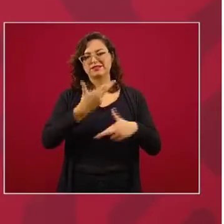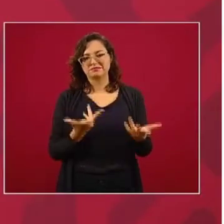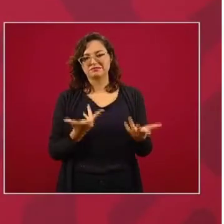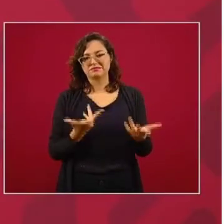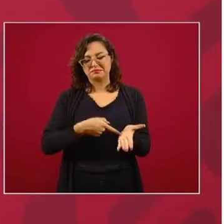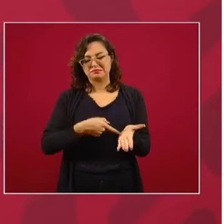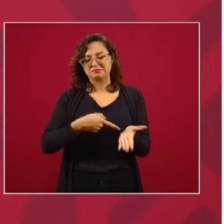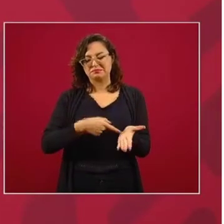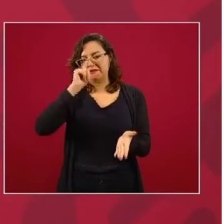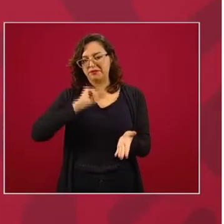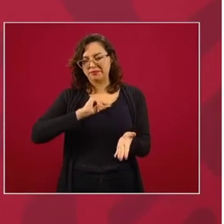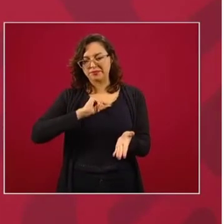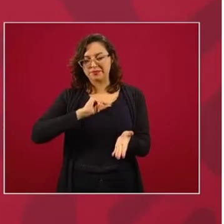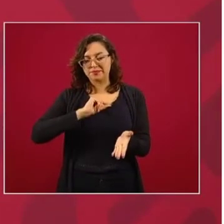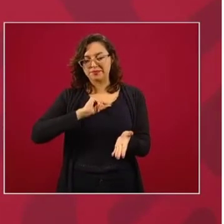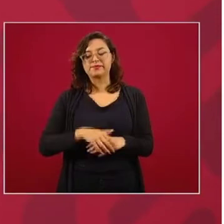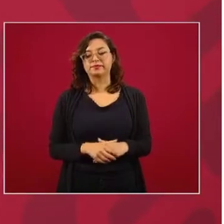Y